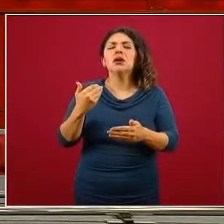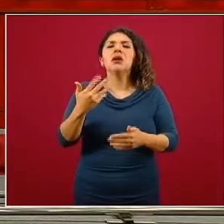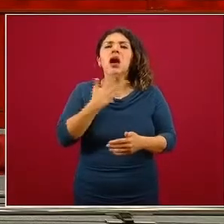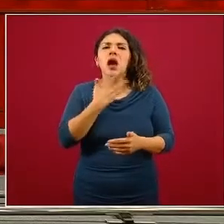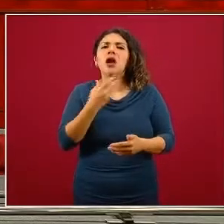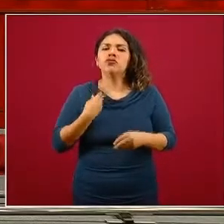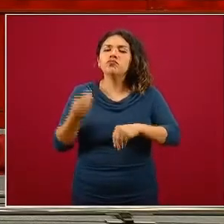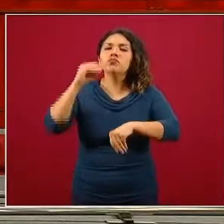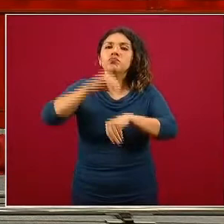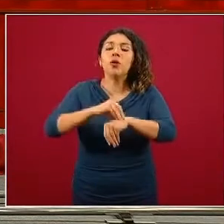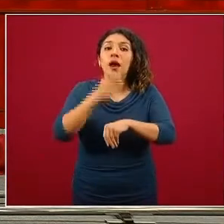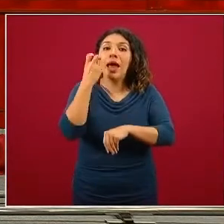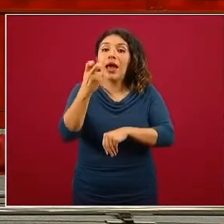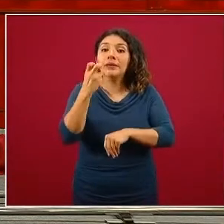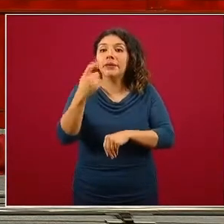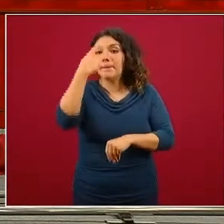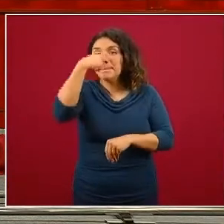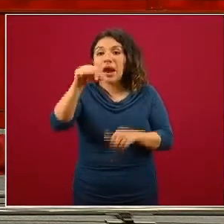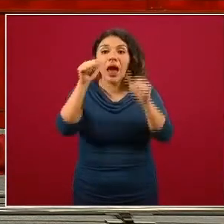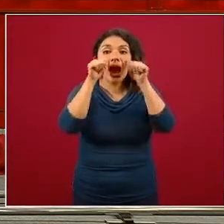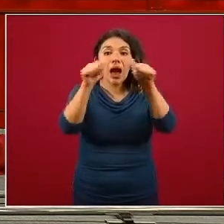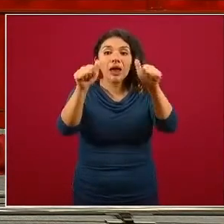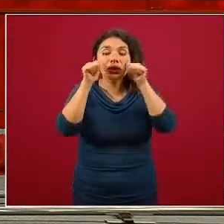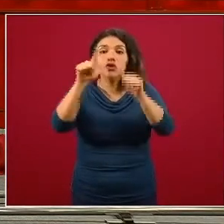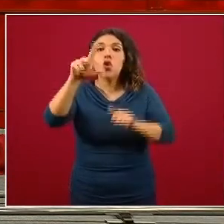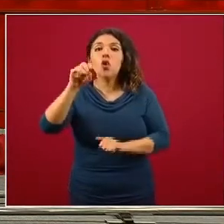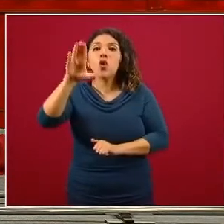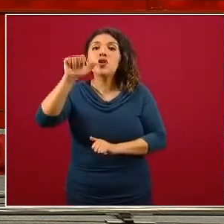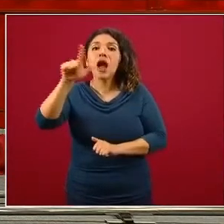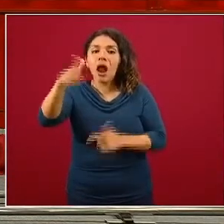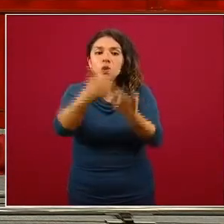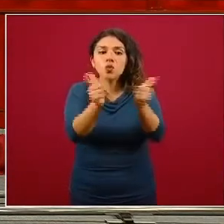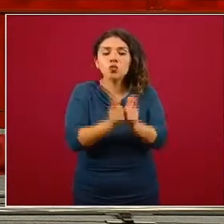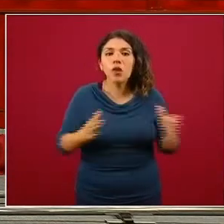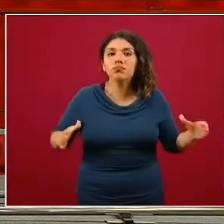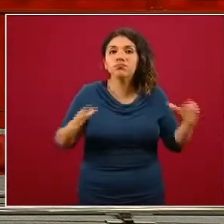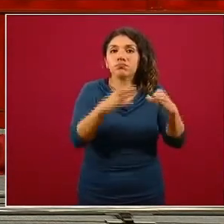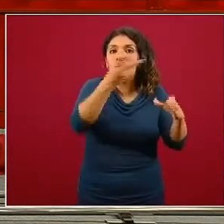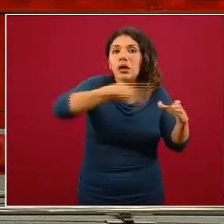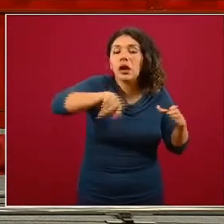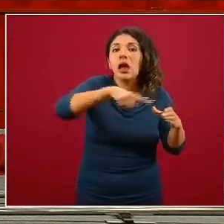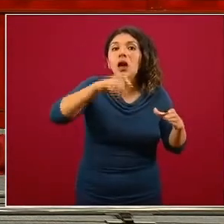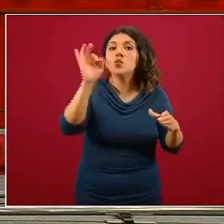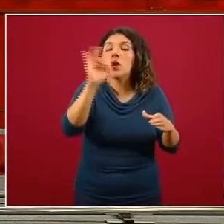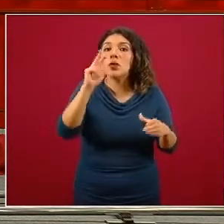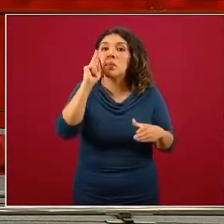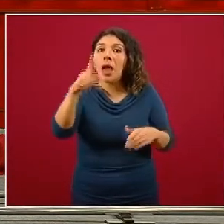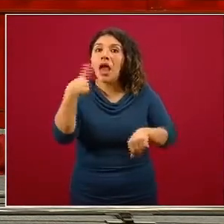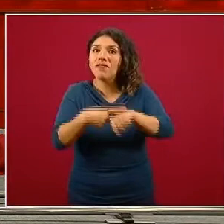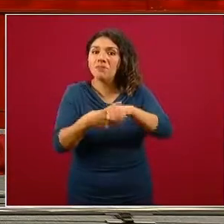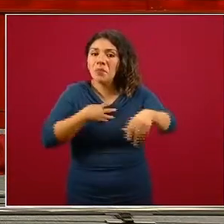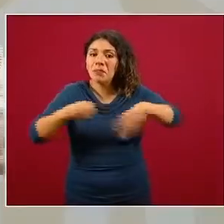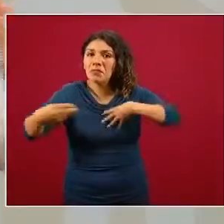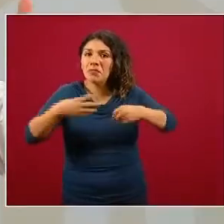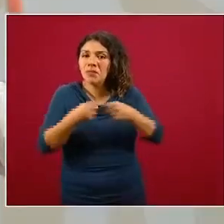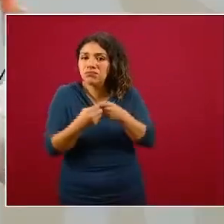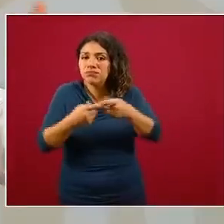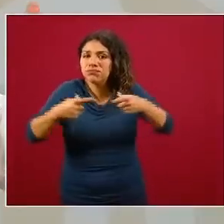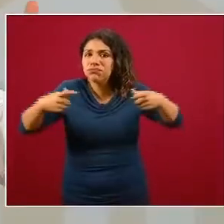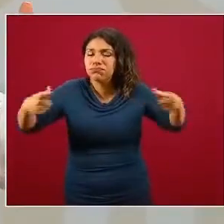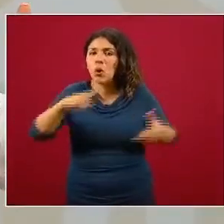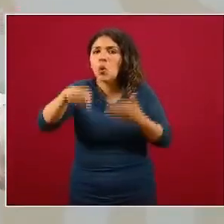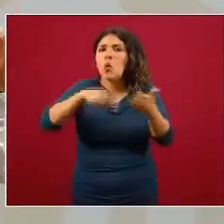meses, este esquema de atención local comunitaria en la medida en que la epidemia se dispersó hacia